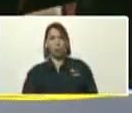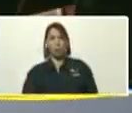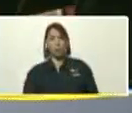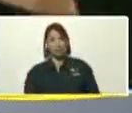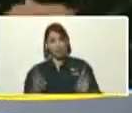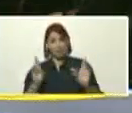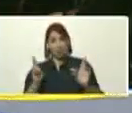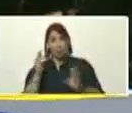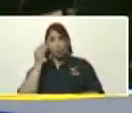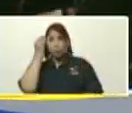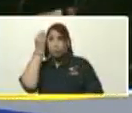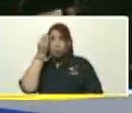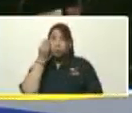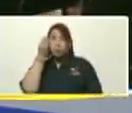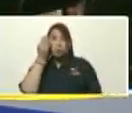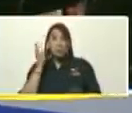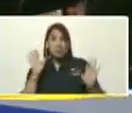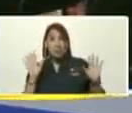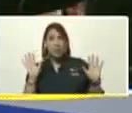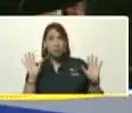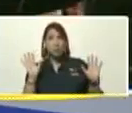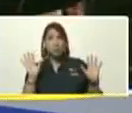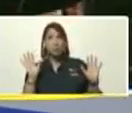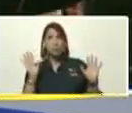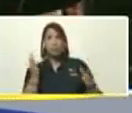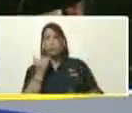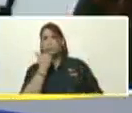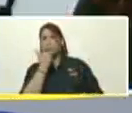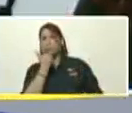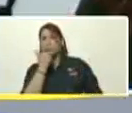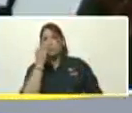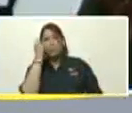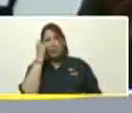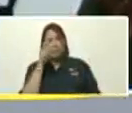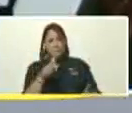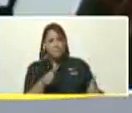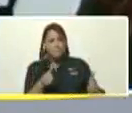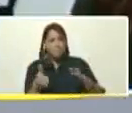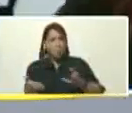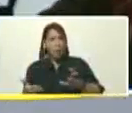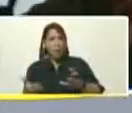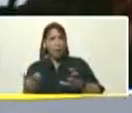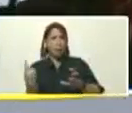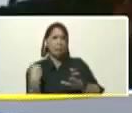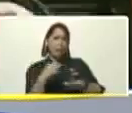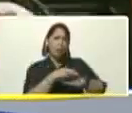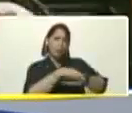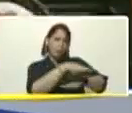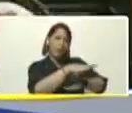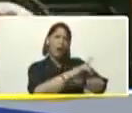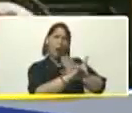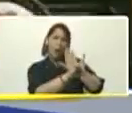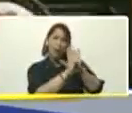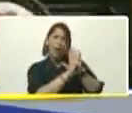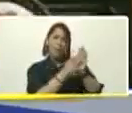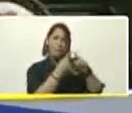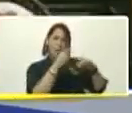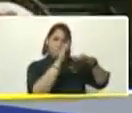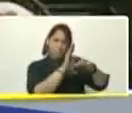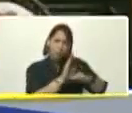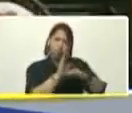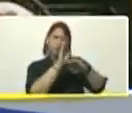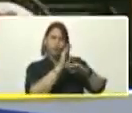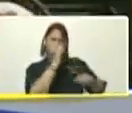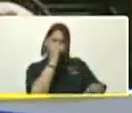seguramente pensando, se acerca mi día de partida y le tengo que dejar esta ley para proteger a